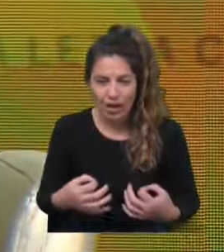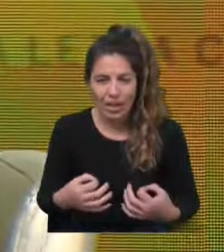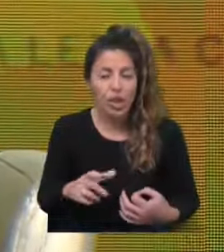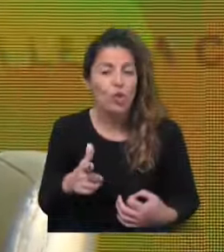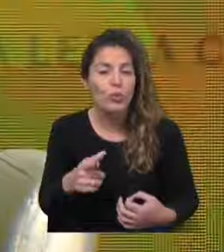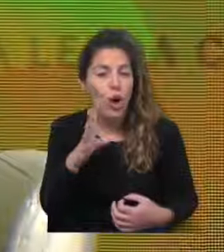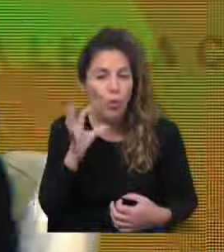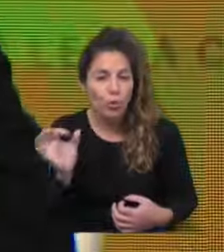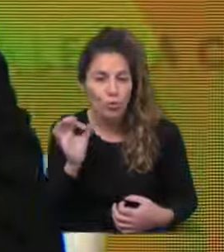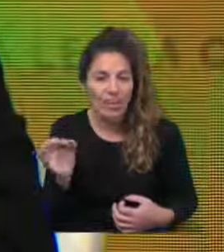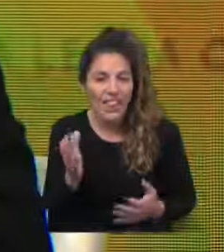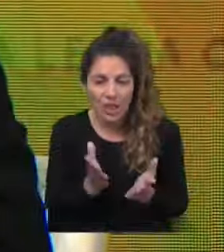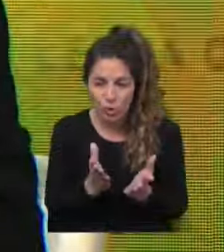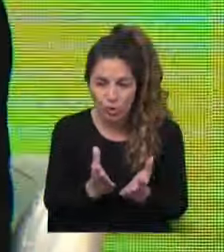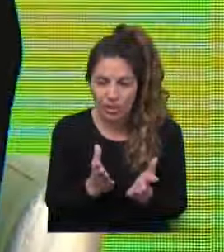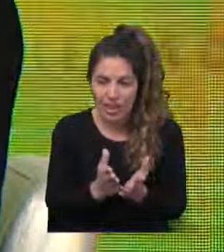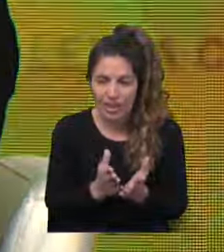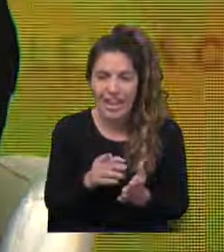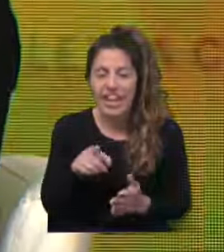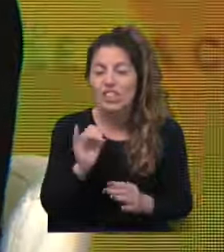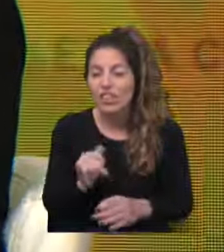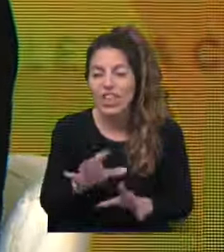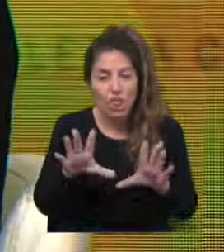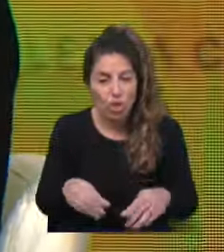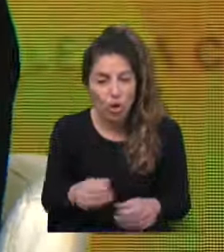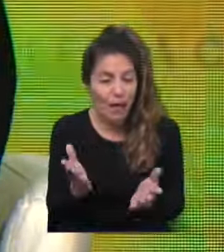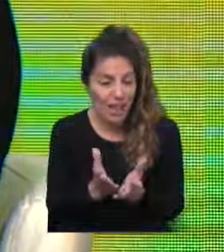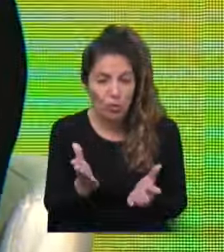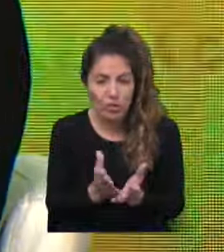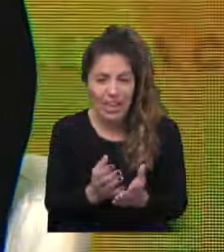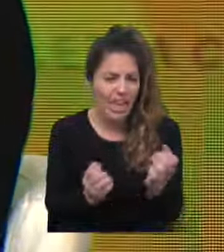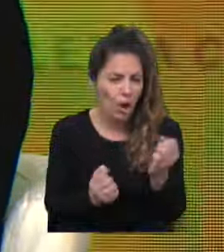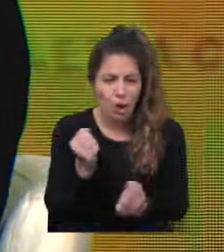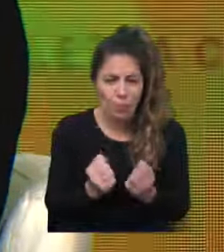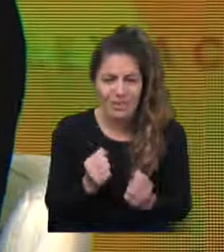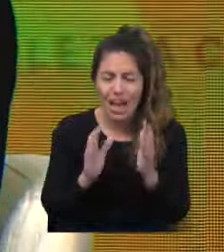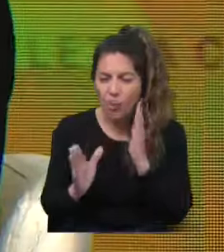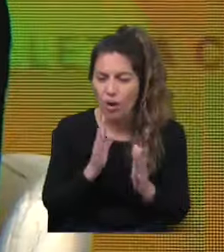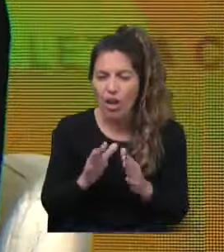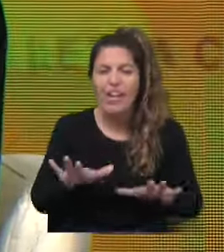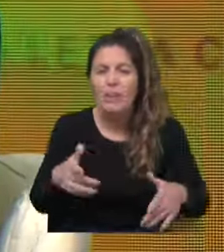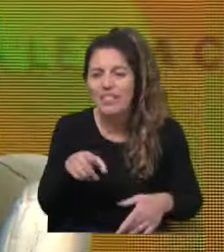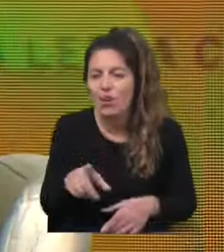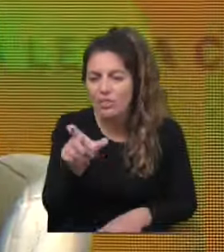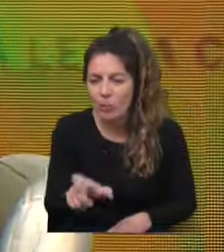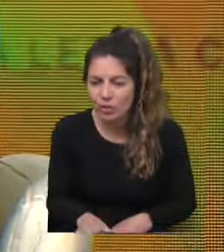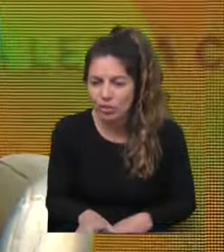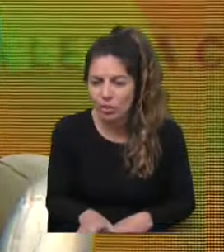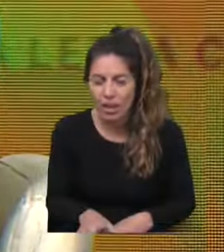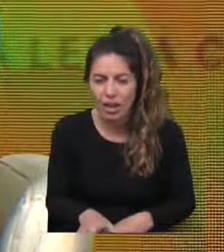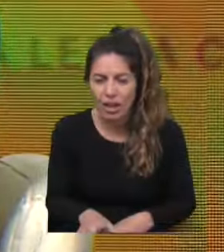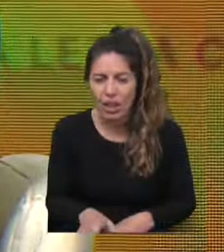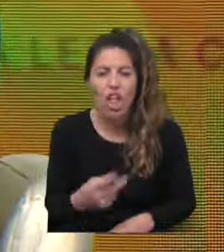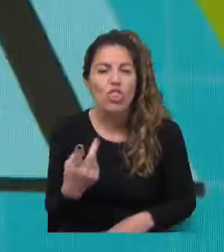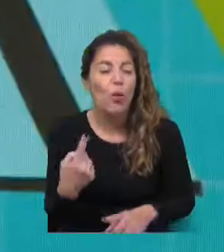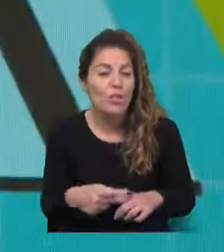tuvieron oportunidad de estudiar, porque ellos tienen todo para estudiar, economistas, abogados y todo. ¿Qué pasa con esa gente? Nos quedan